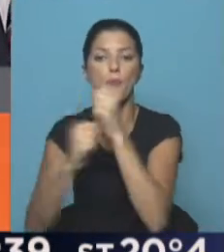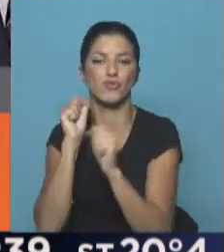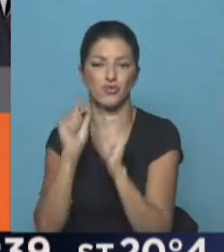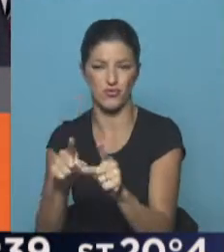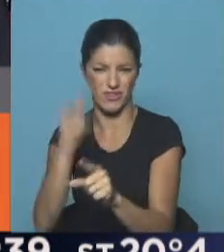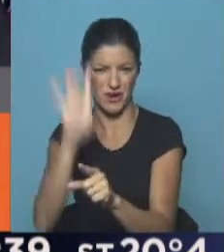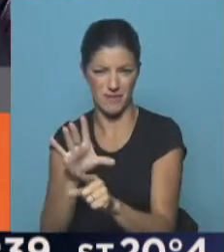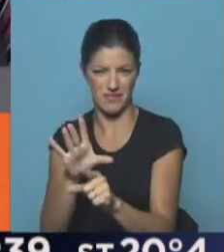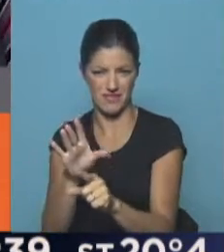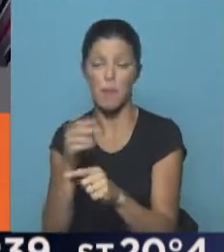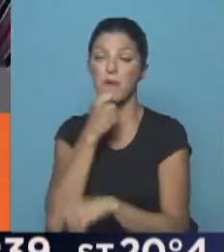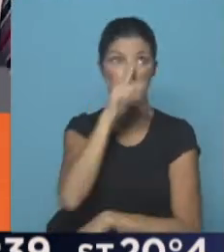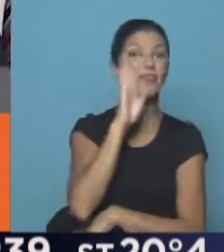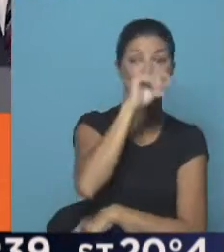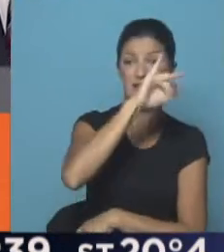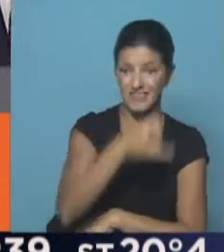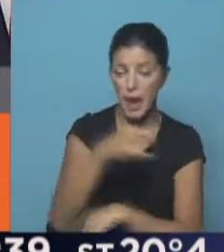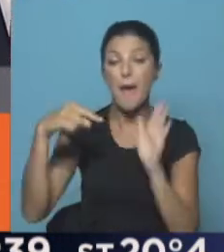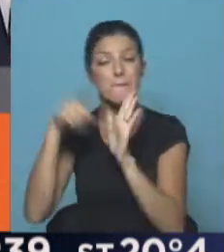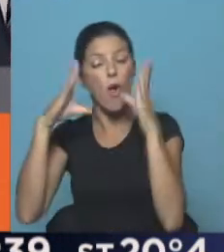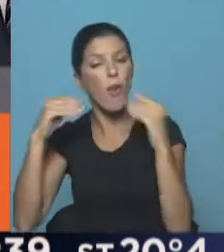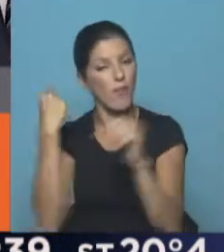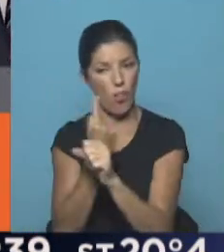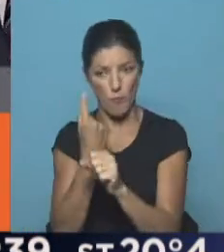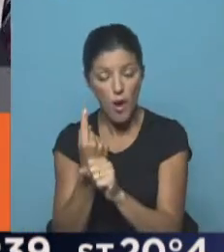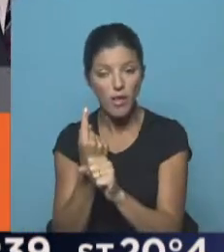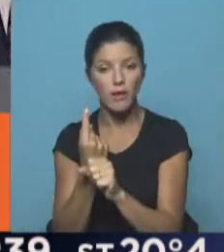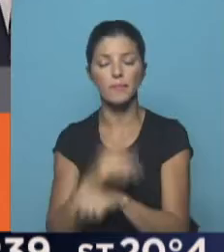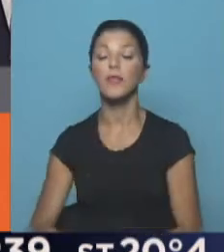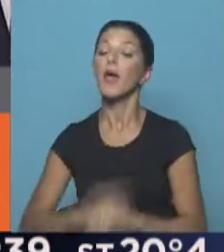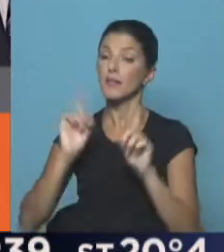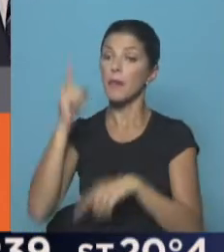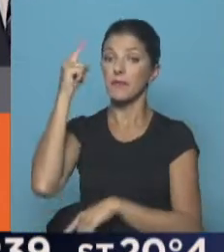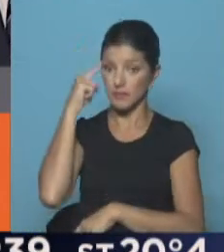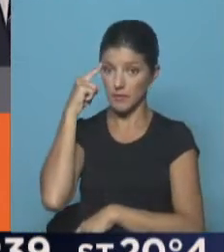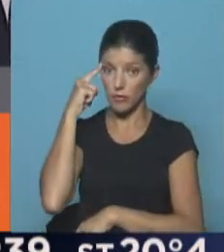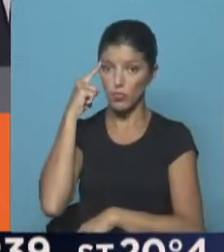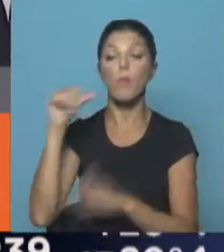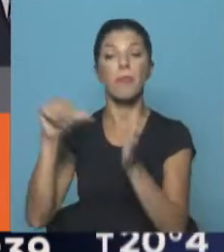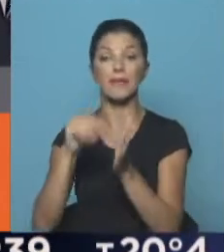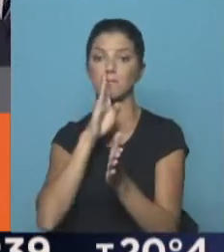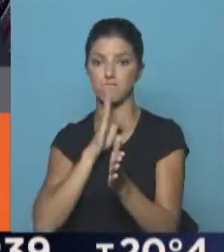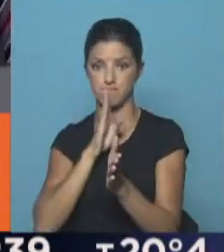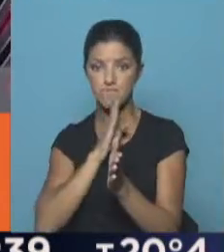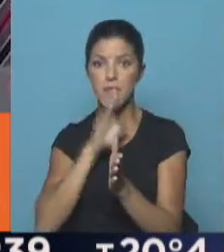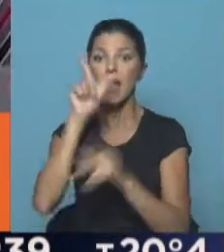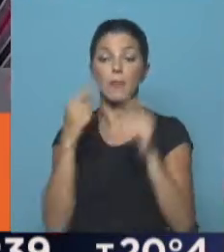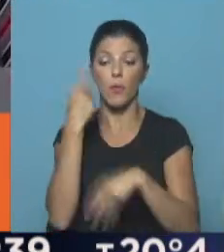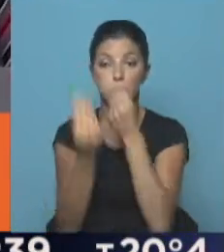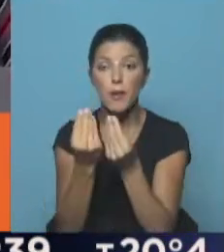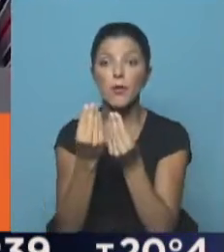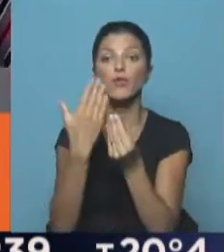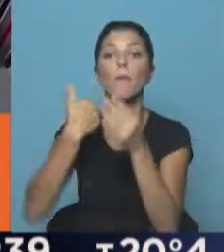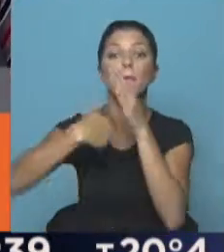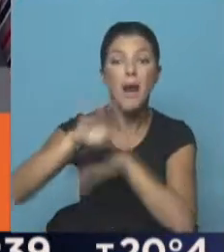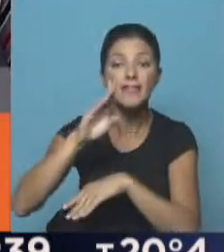un dato. El otro dato es que estamos hablando de un país absolutamente tolerante, liberal, que tiene más emigrantes que inmigrantes, si se toman las cifras